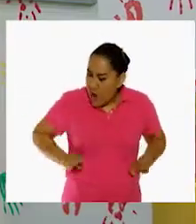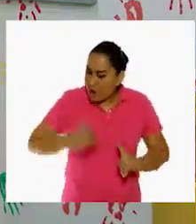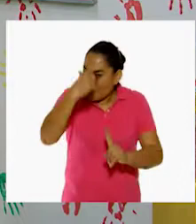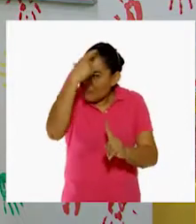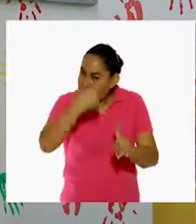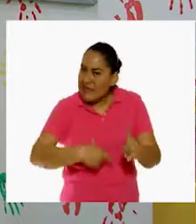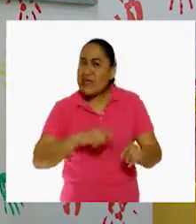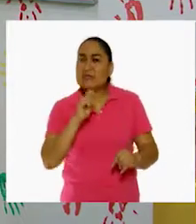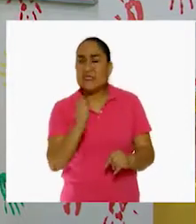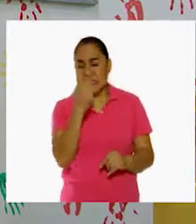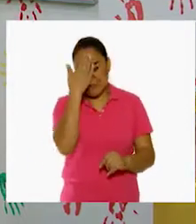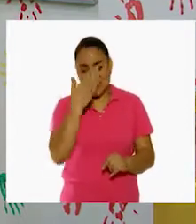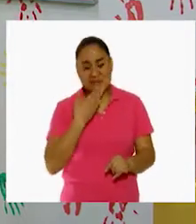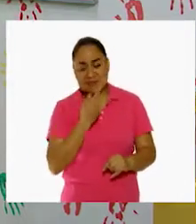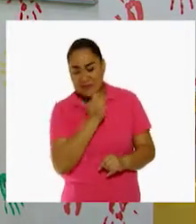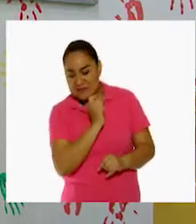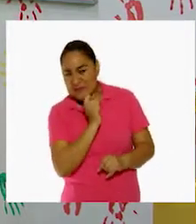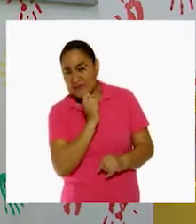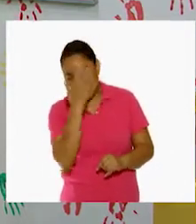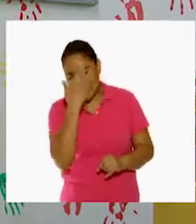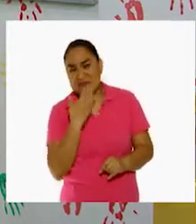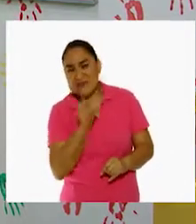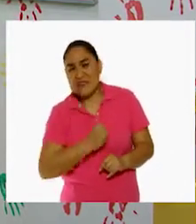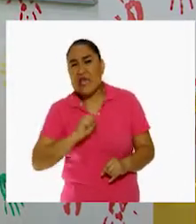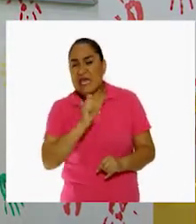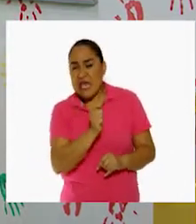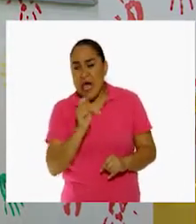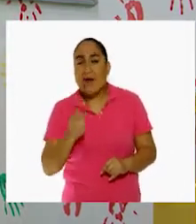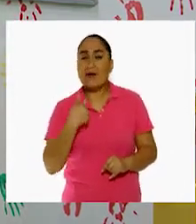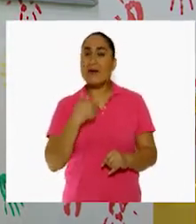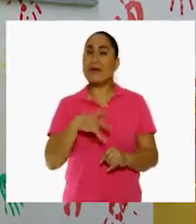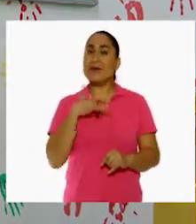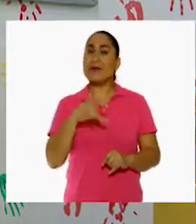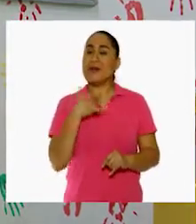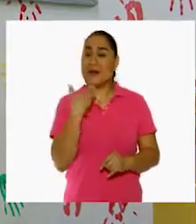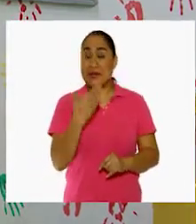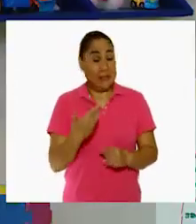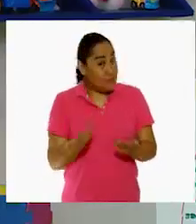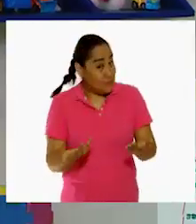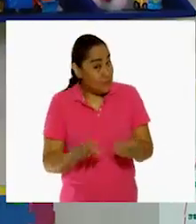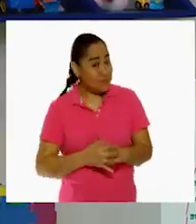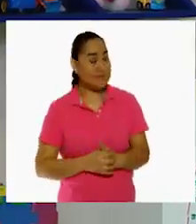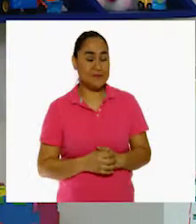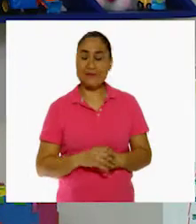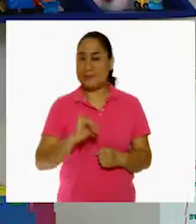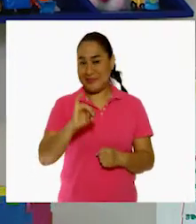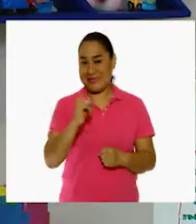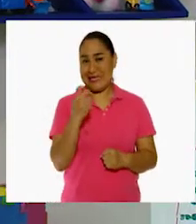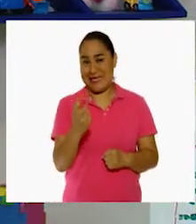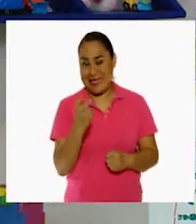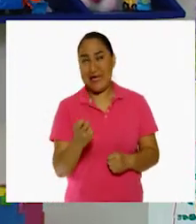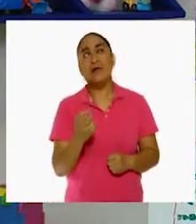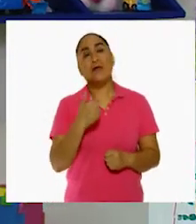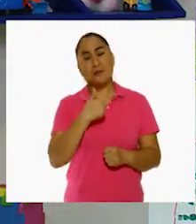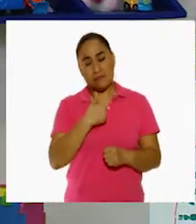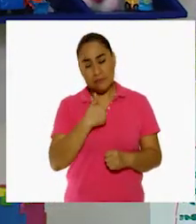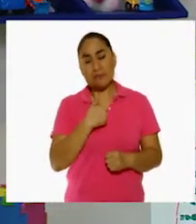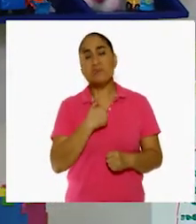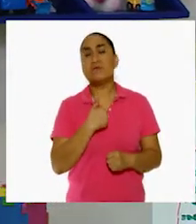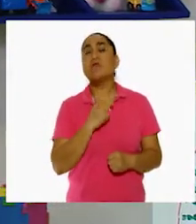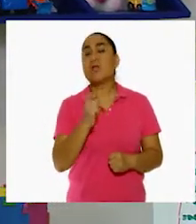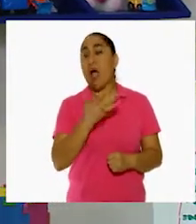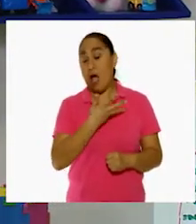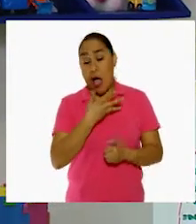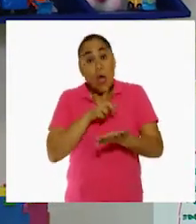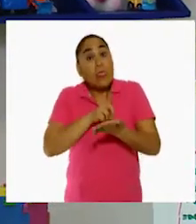nuestras habilidades nos hacen sentir muy bien. Exactamente, ¿verdad? Yo me quedo con el derecho a la dignidad